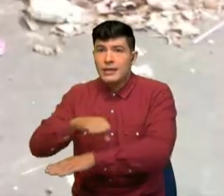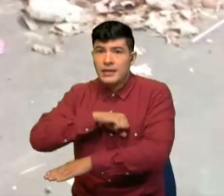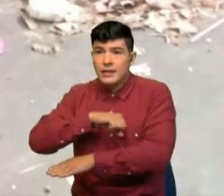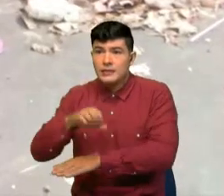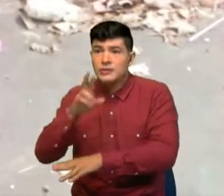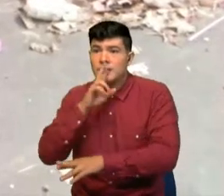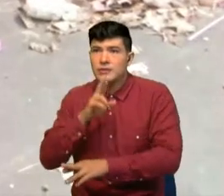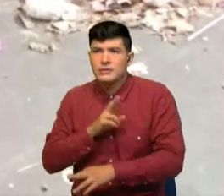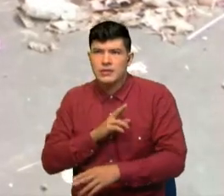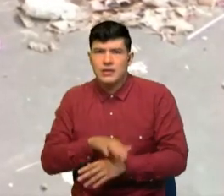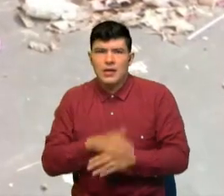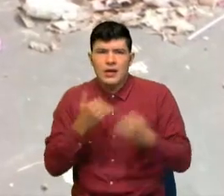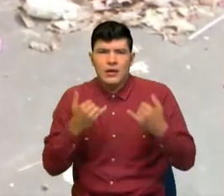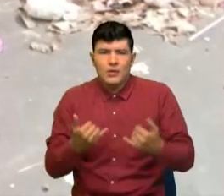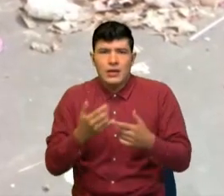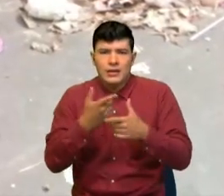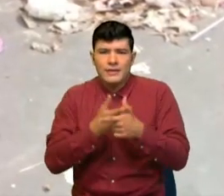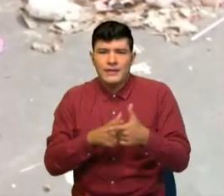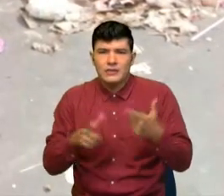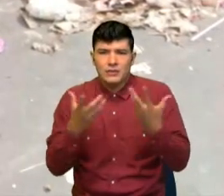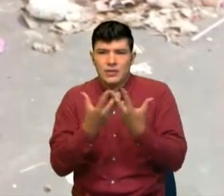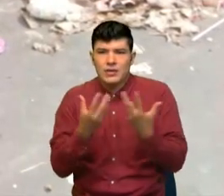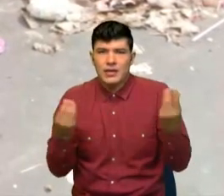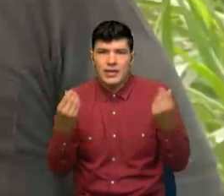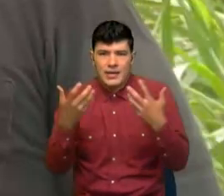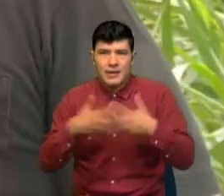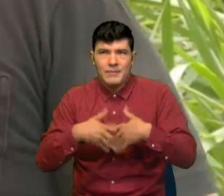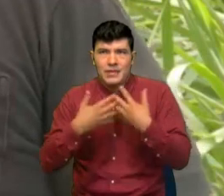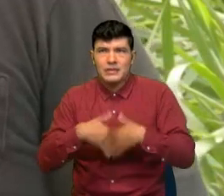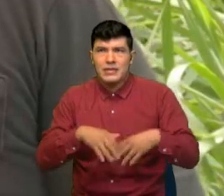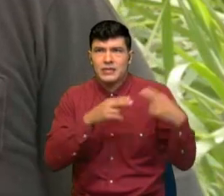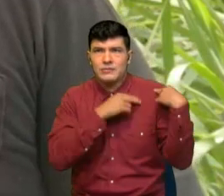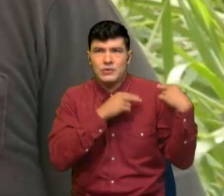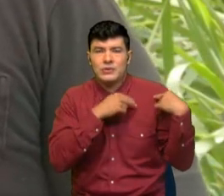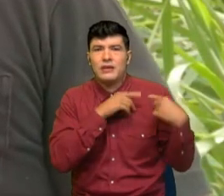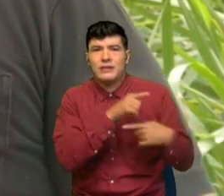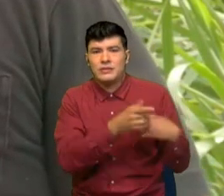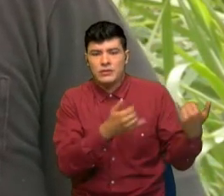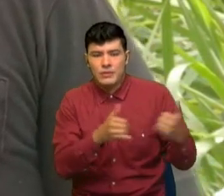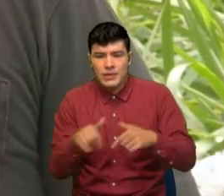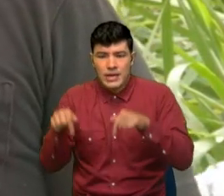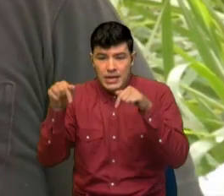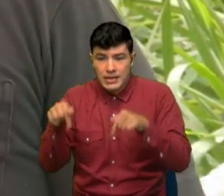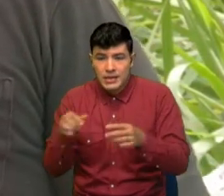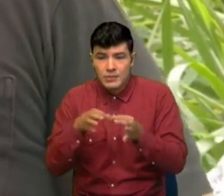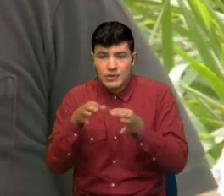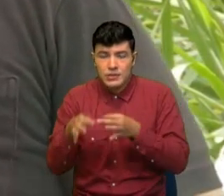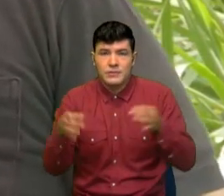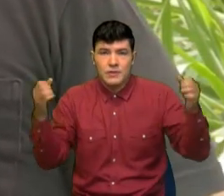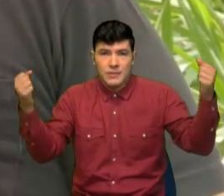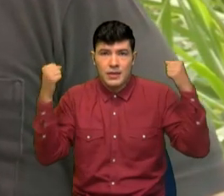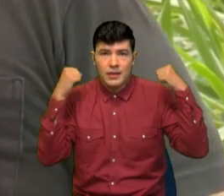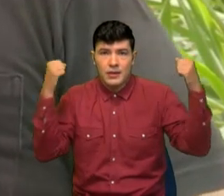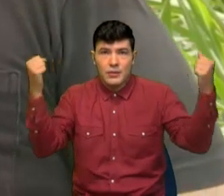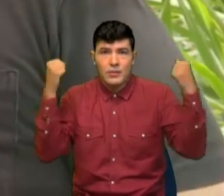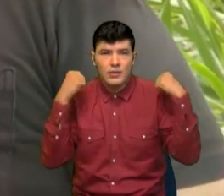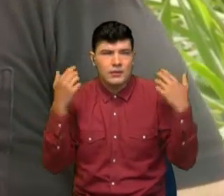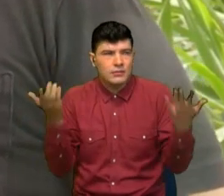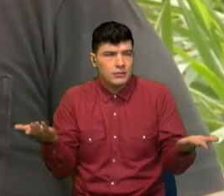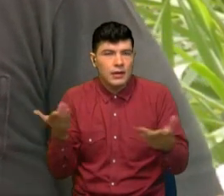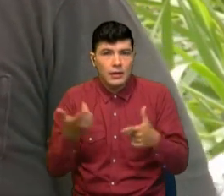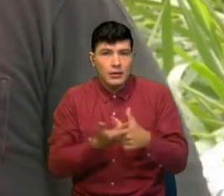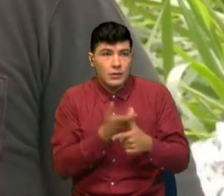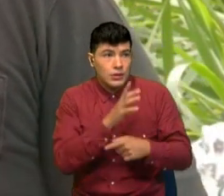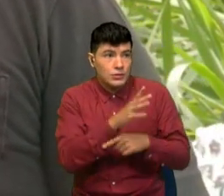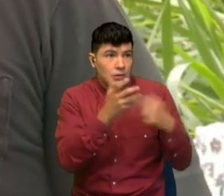dividieron las empresas encargadas de hacer el tema de barrido en el municipio de piedecuesta y lastimosamente la